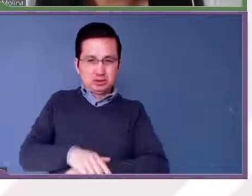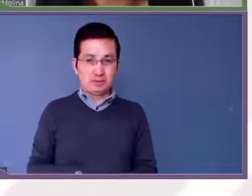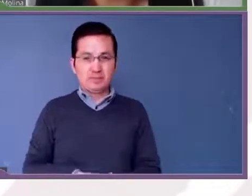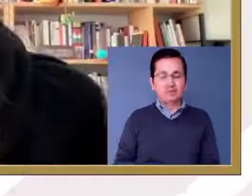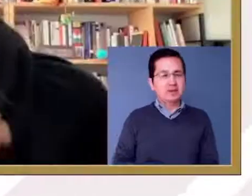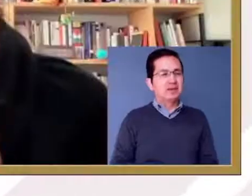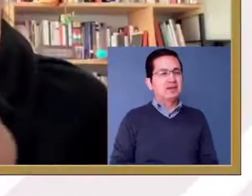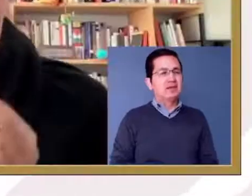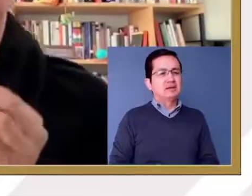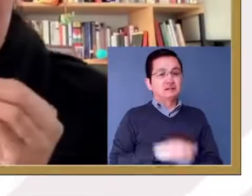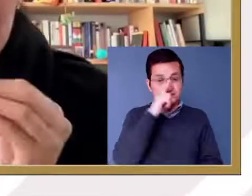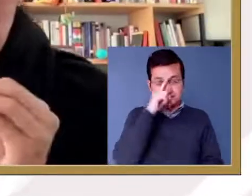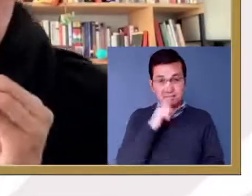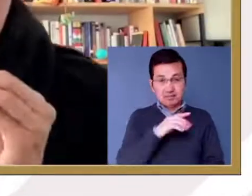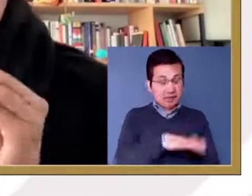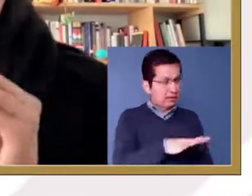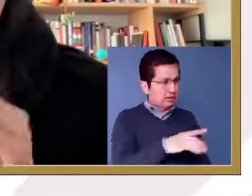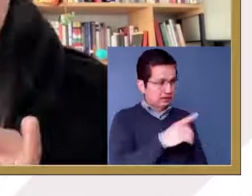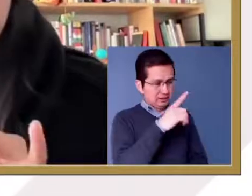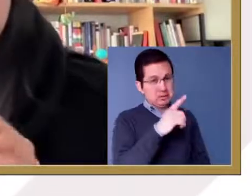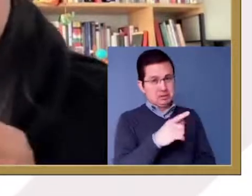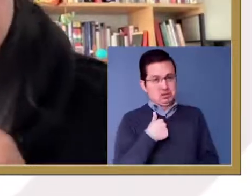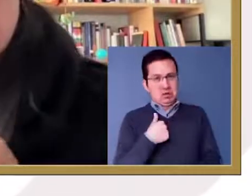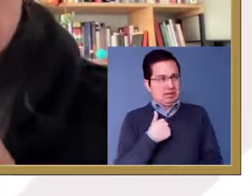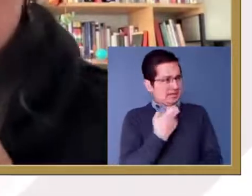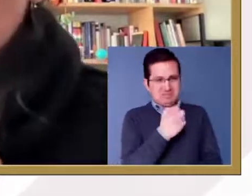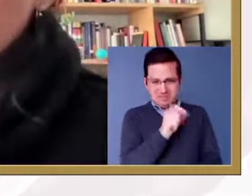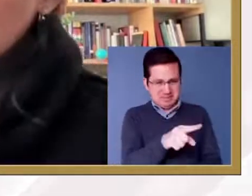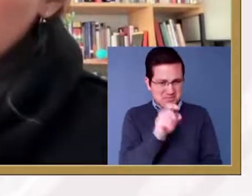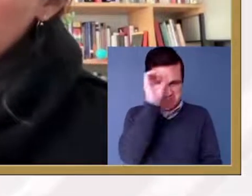del cierre. No, yo sí creo que hay una cosa muy